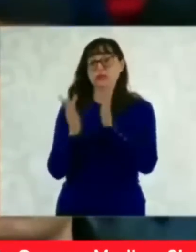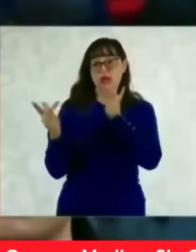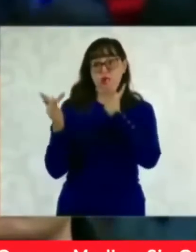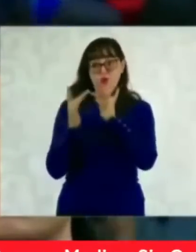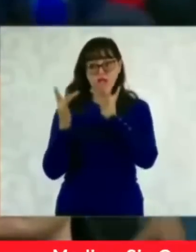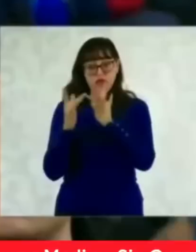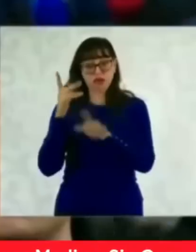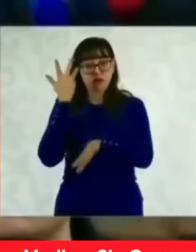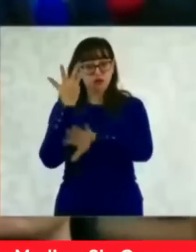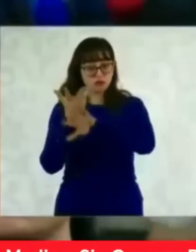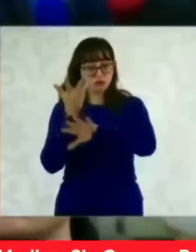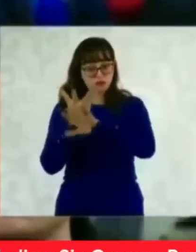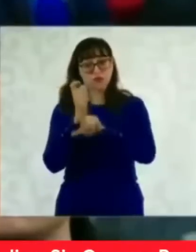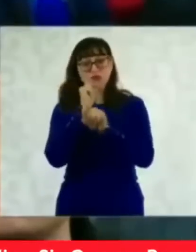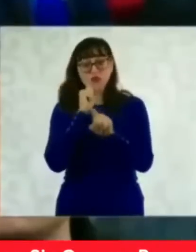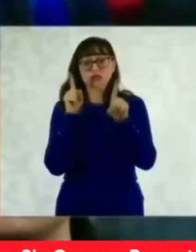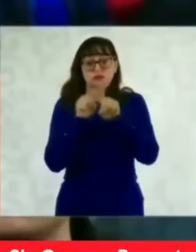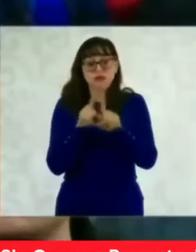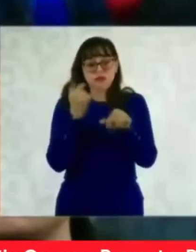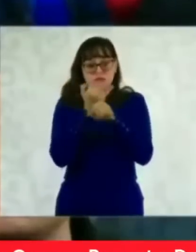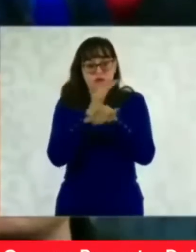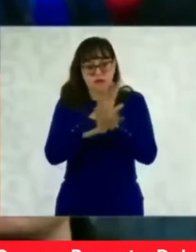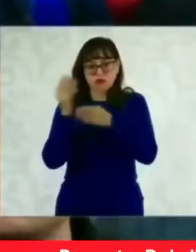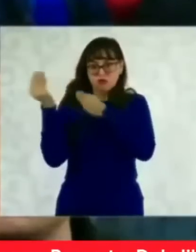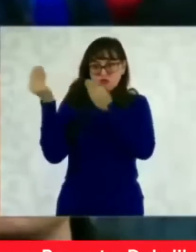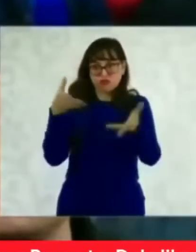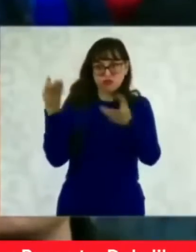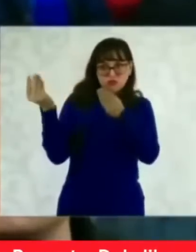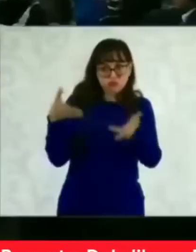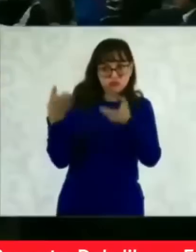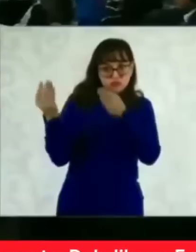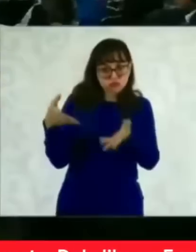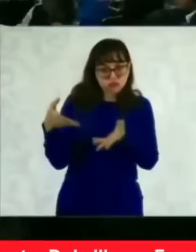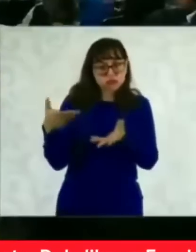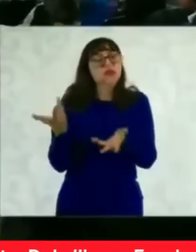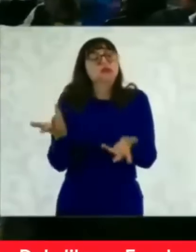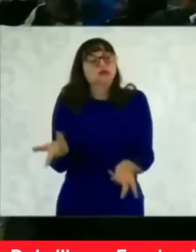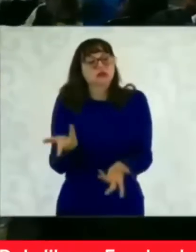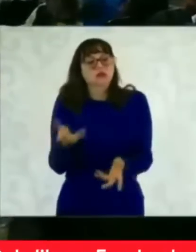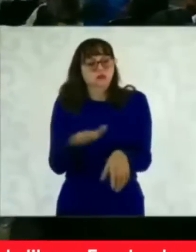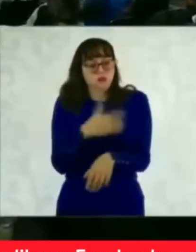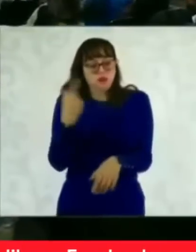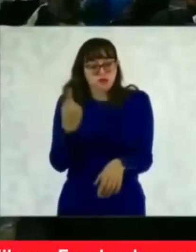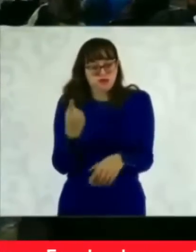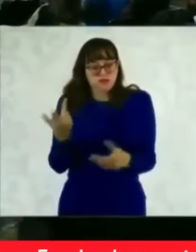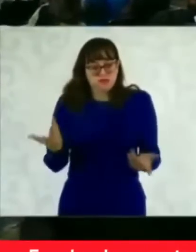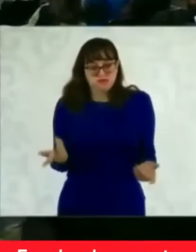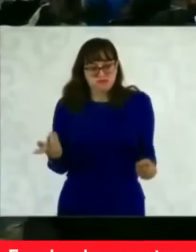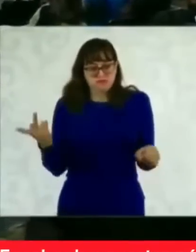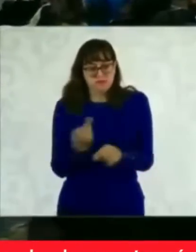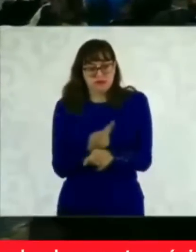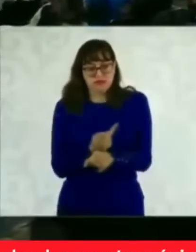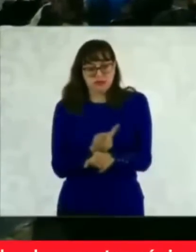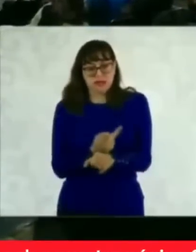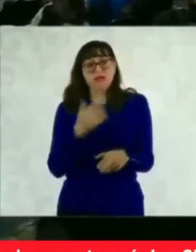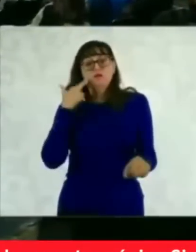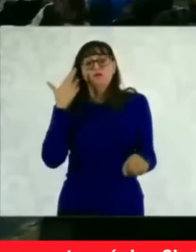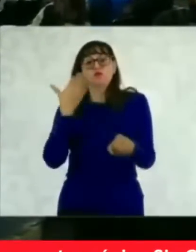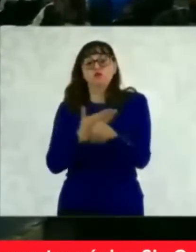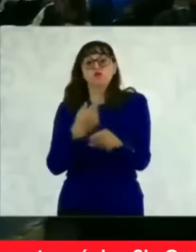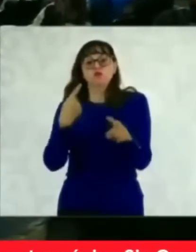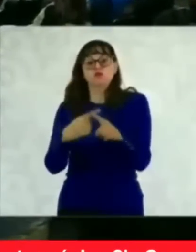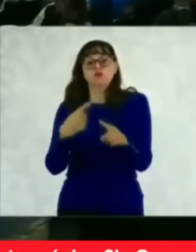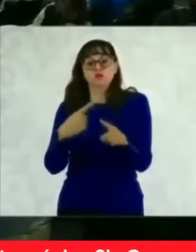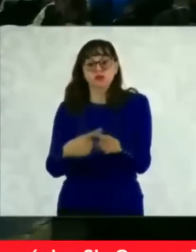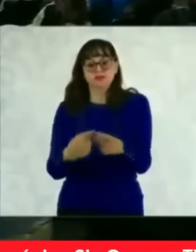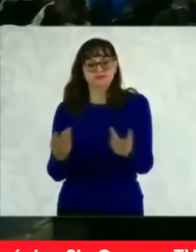gobierno de Estados Unidos precisamente para recibir todos los datos que ellos puedan proporcionar, porque entendemos es directamente